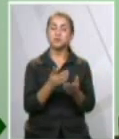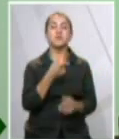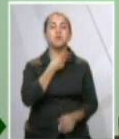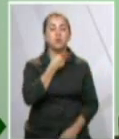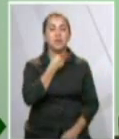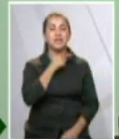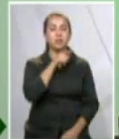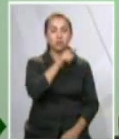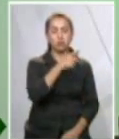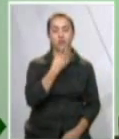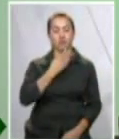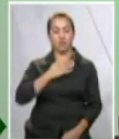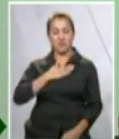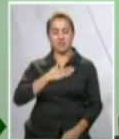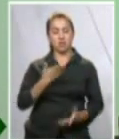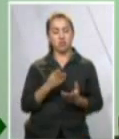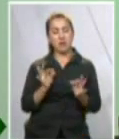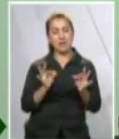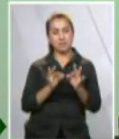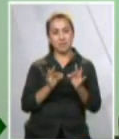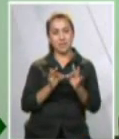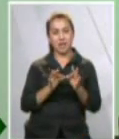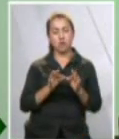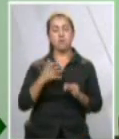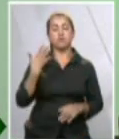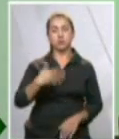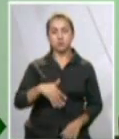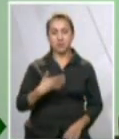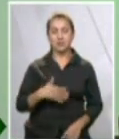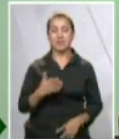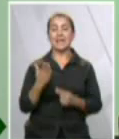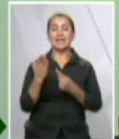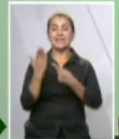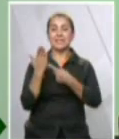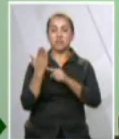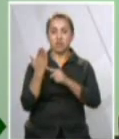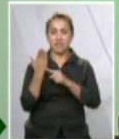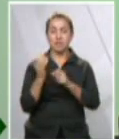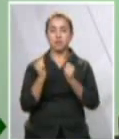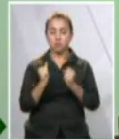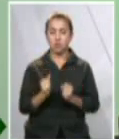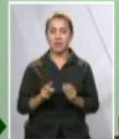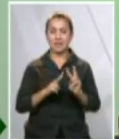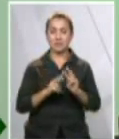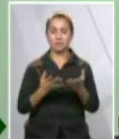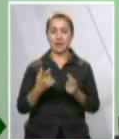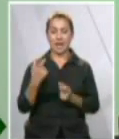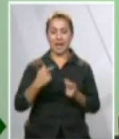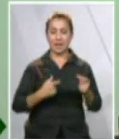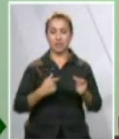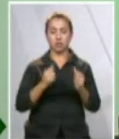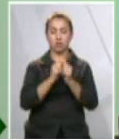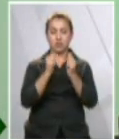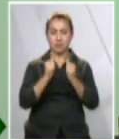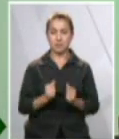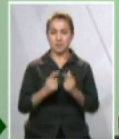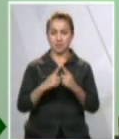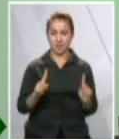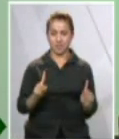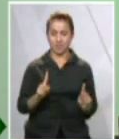que desde tu vivencia, cómo le explicas lo importante que la tecnología puede llegar a ser para alguien con una capacidad diferente.